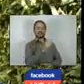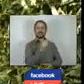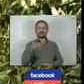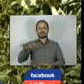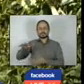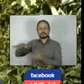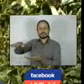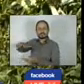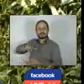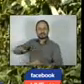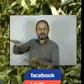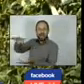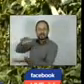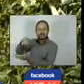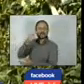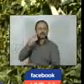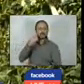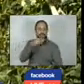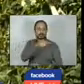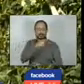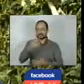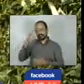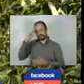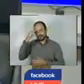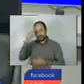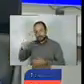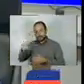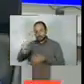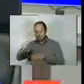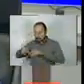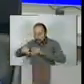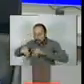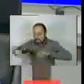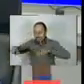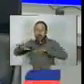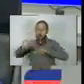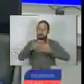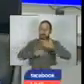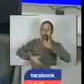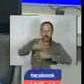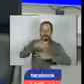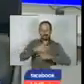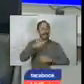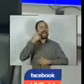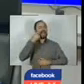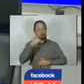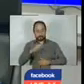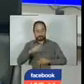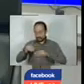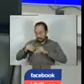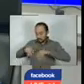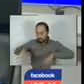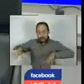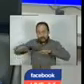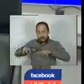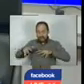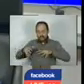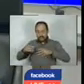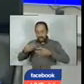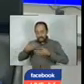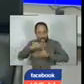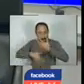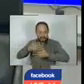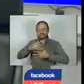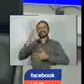de este. Y es decir, si es terrestre o marino. De ser una especie del mar, debe cubrirse con toldos mojados y evitar